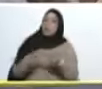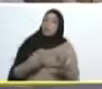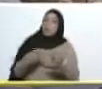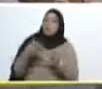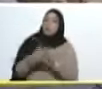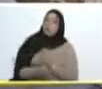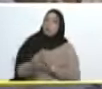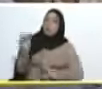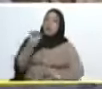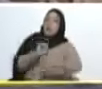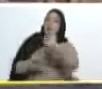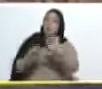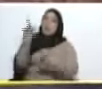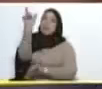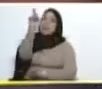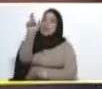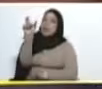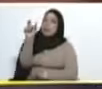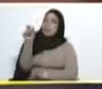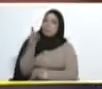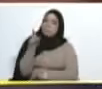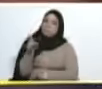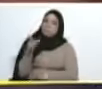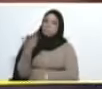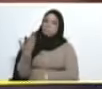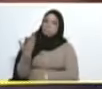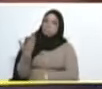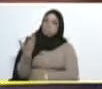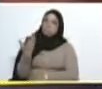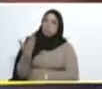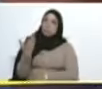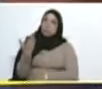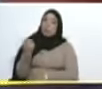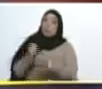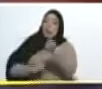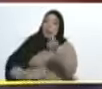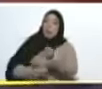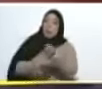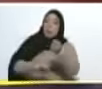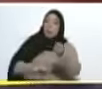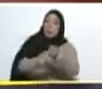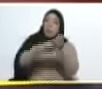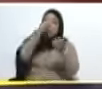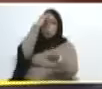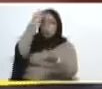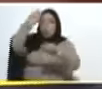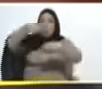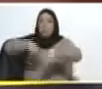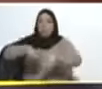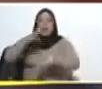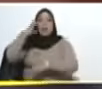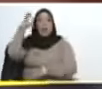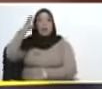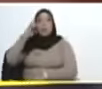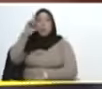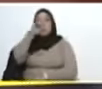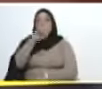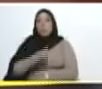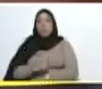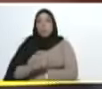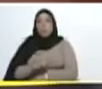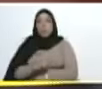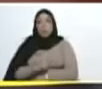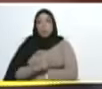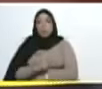con la defensa de la Guayana Esequiba. El amparo del Acuerdo de Ginebra, el